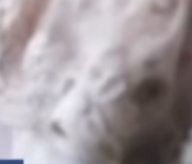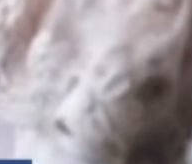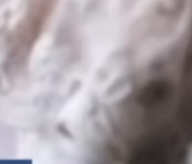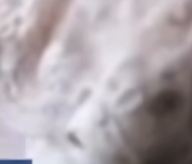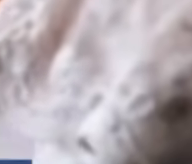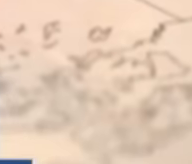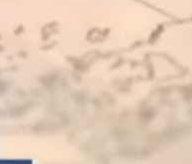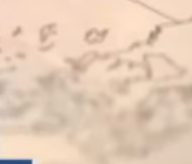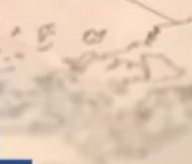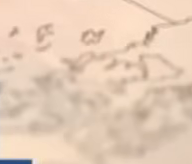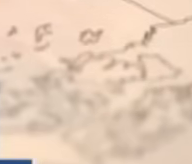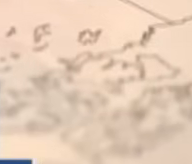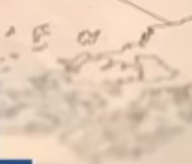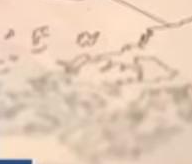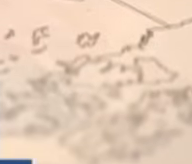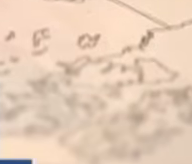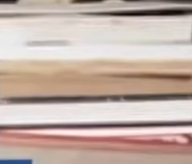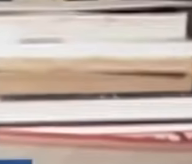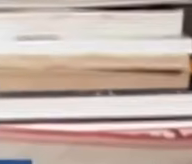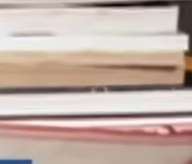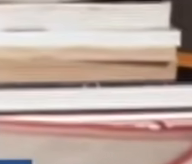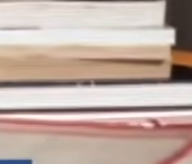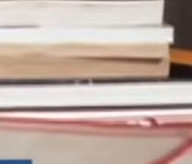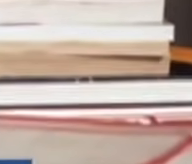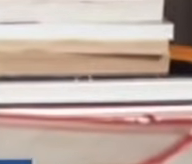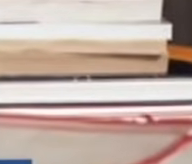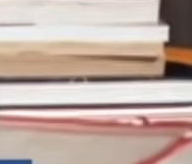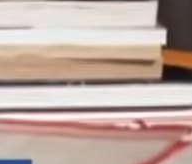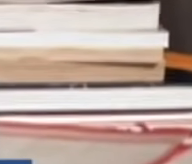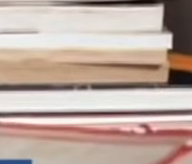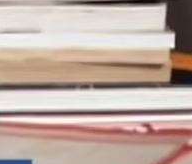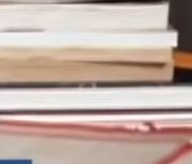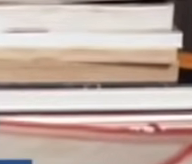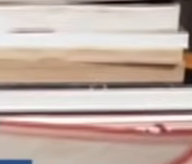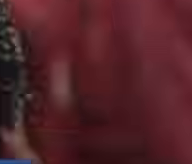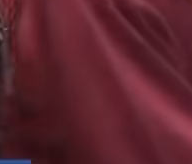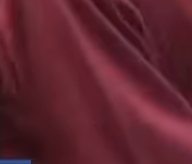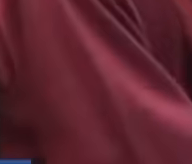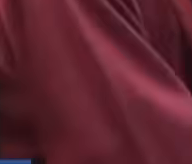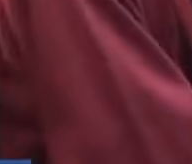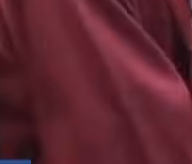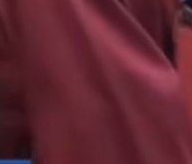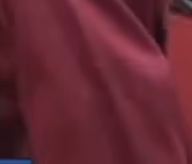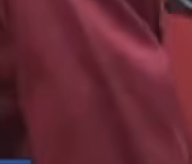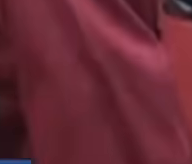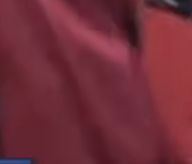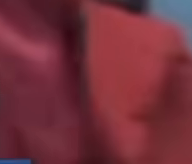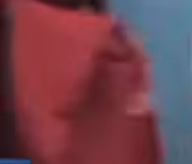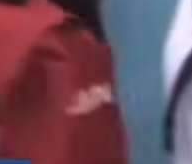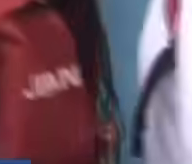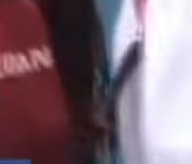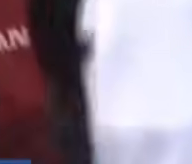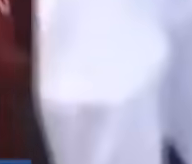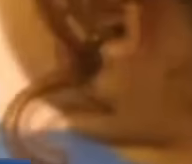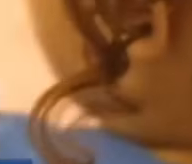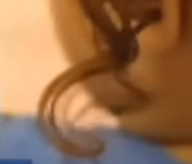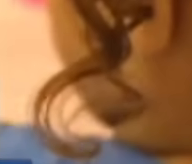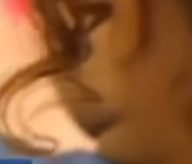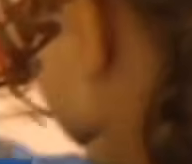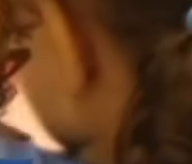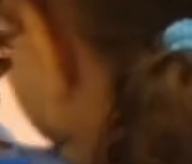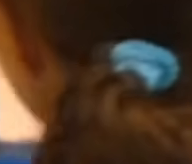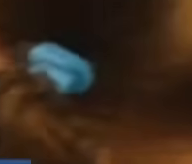Estudiantes de segundo a séptimo de educación básica no podrán perder el año escolar por calificaciones bajas, pero sí cuando